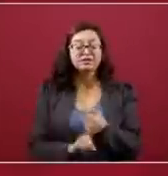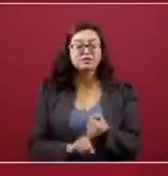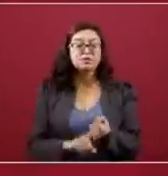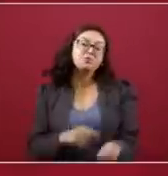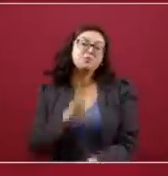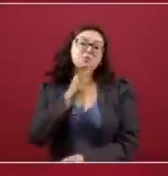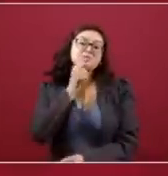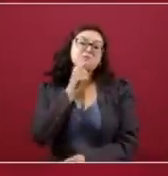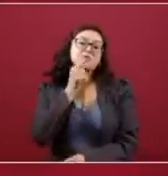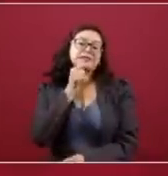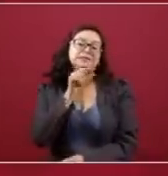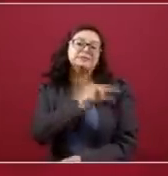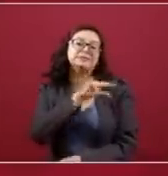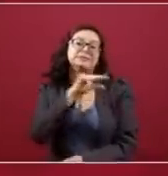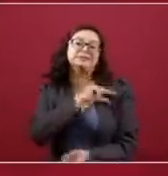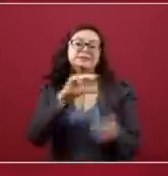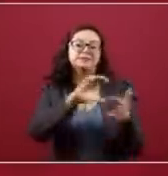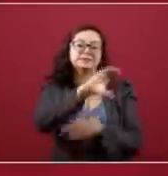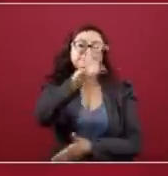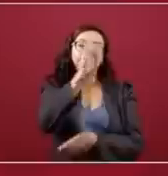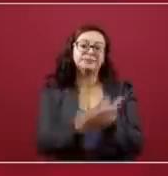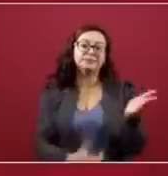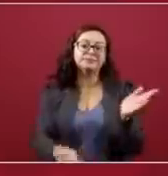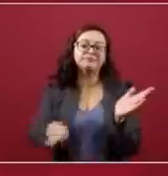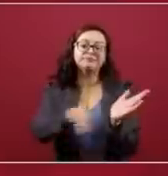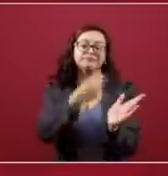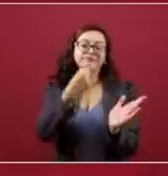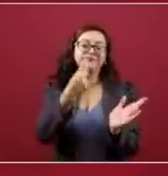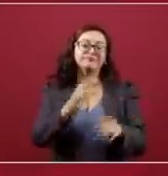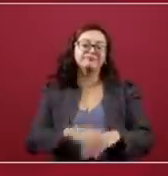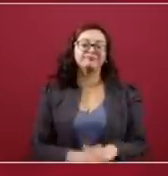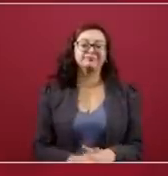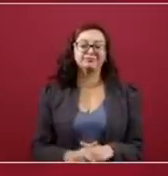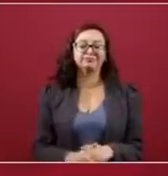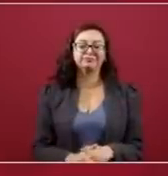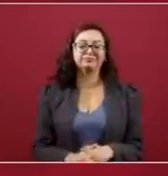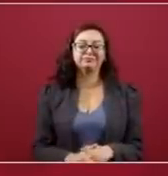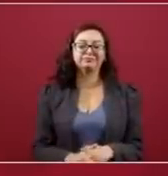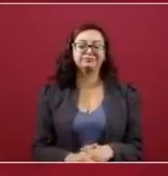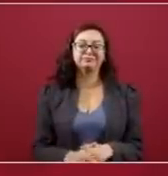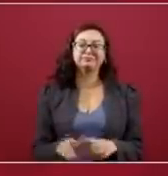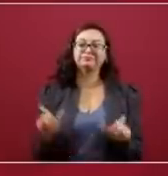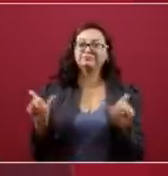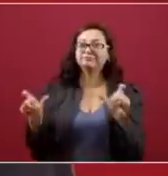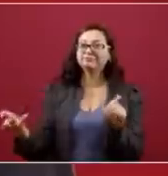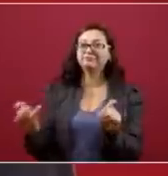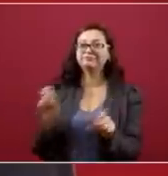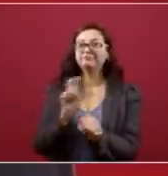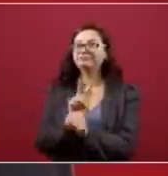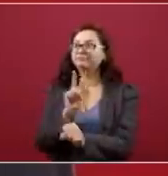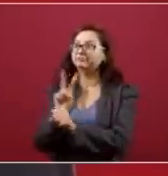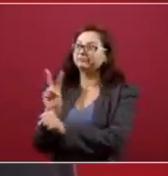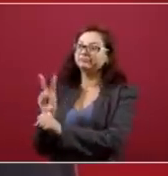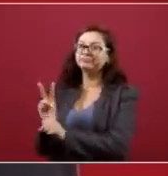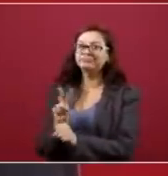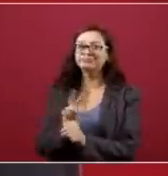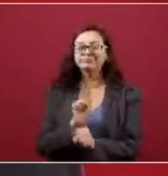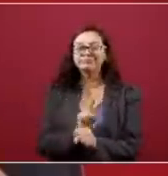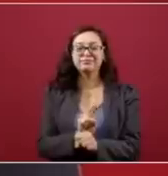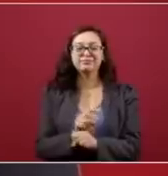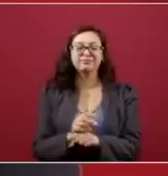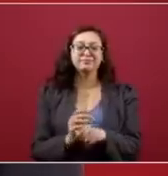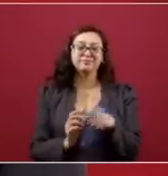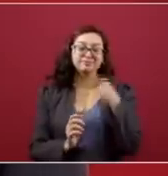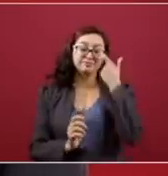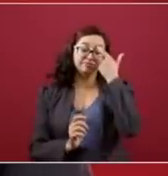tenían contrato con empresas privadas para la seguridad